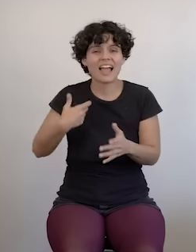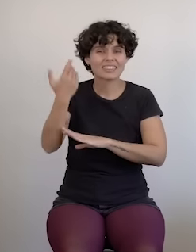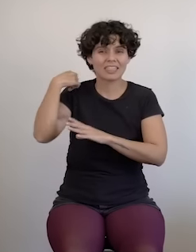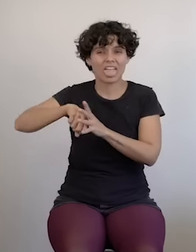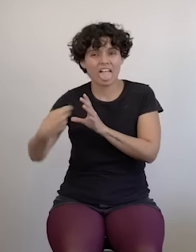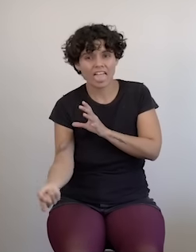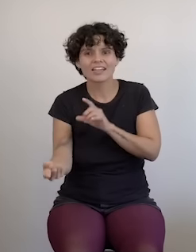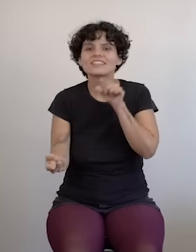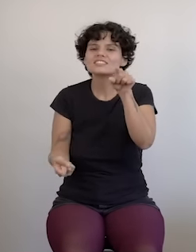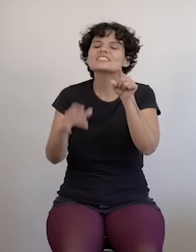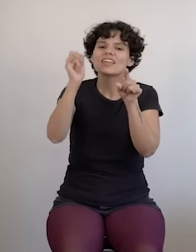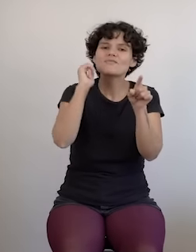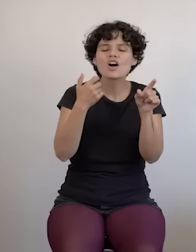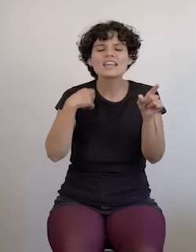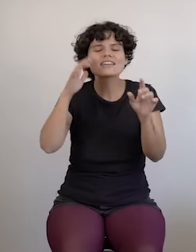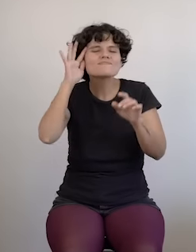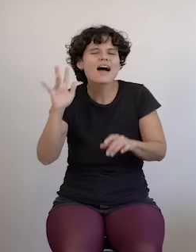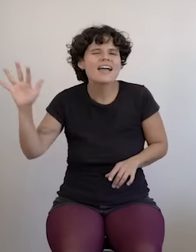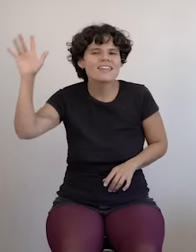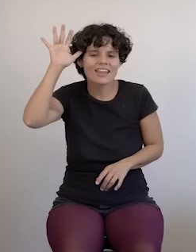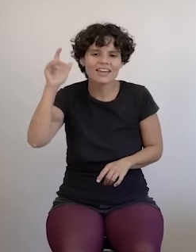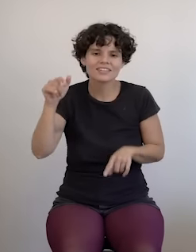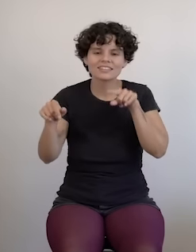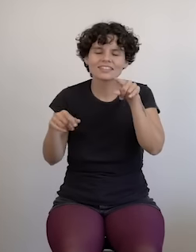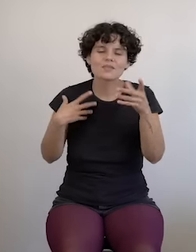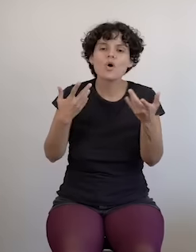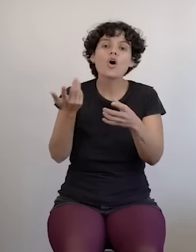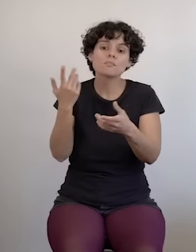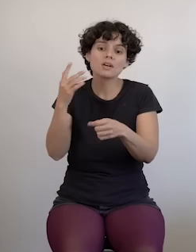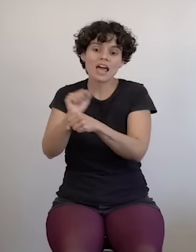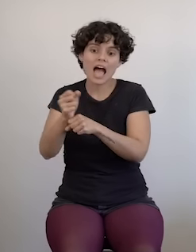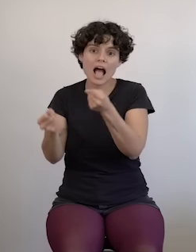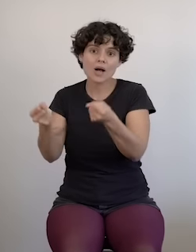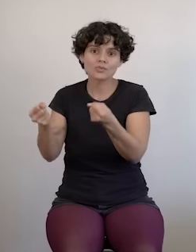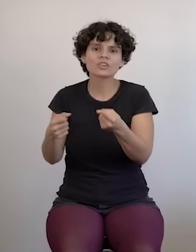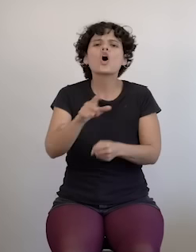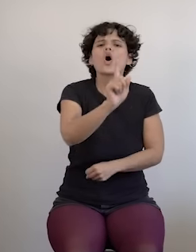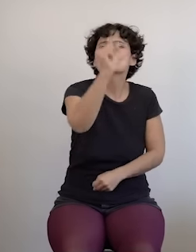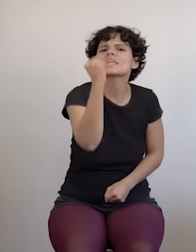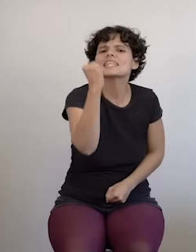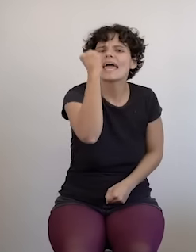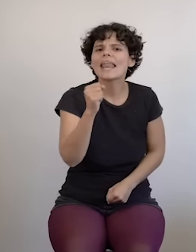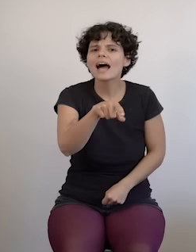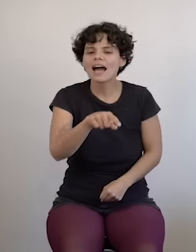Pero ahí vos tenés que tener imaginación ya. Es como los autos. Sí, es como el Piñera.